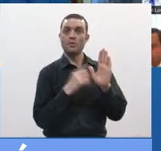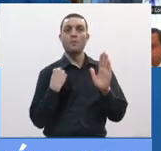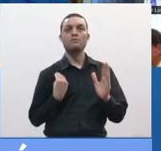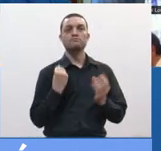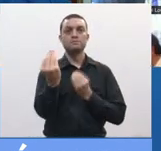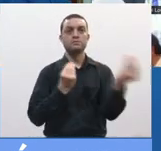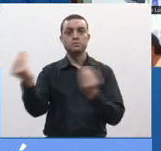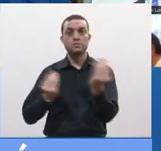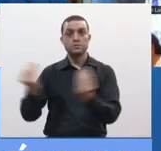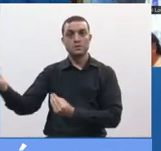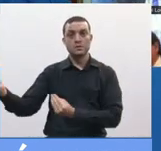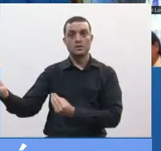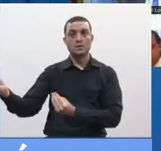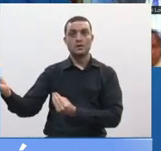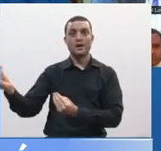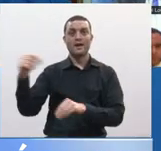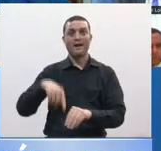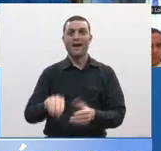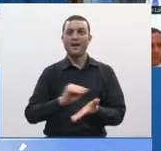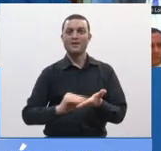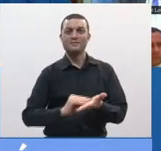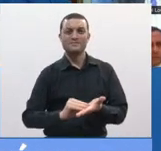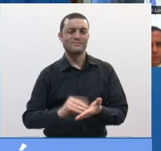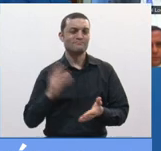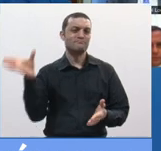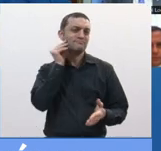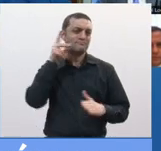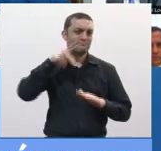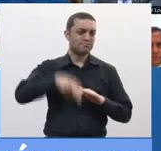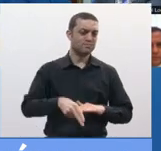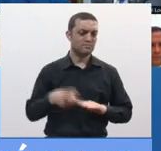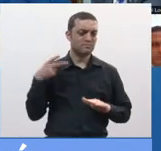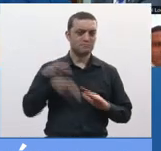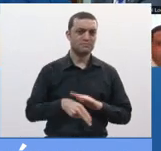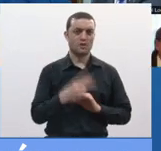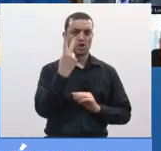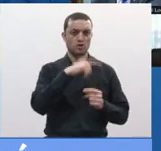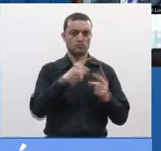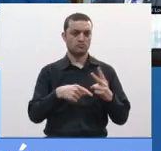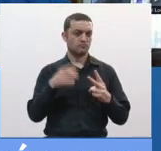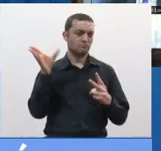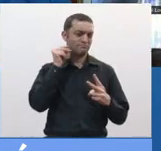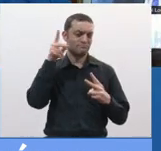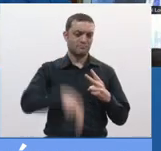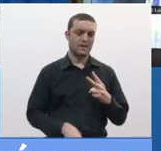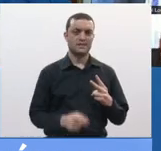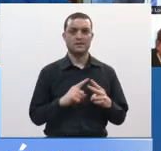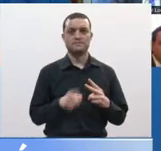los postulantes, en este caso el doctor Rosati y el doctor Racentral. O sea,